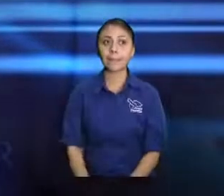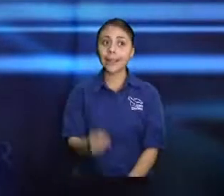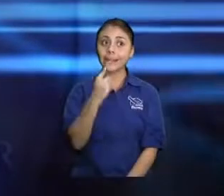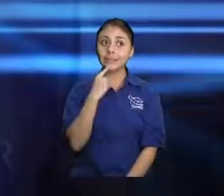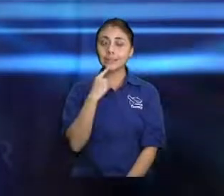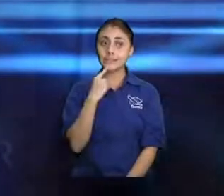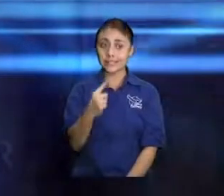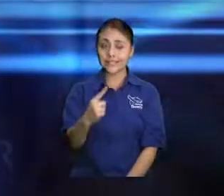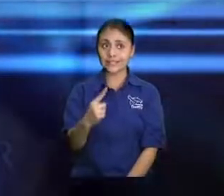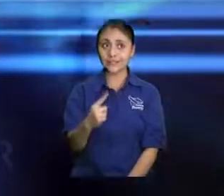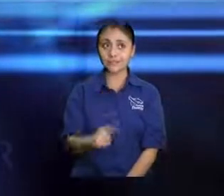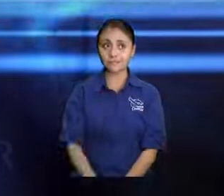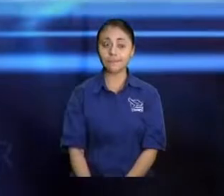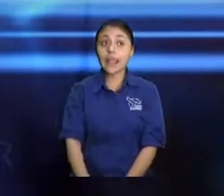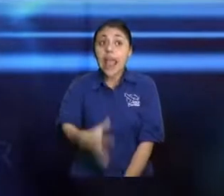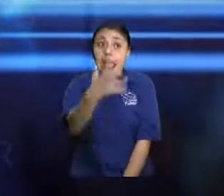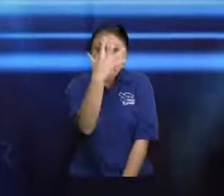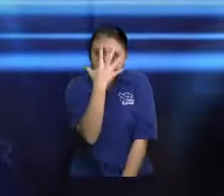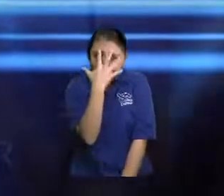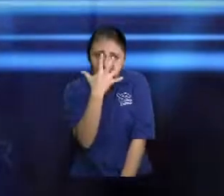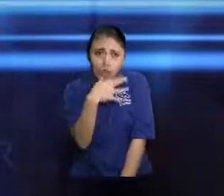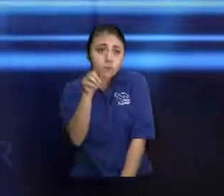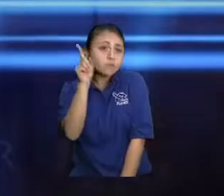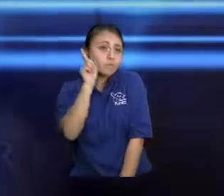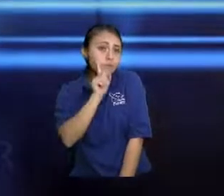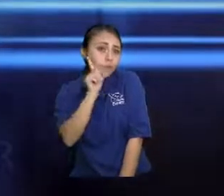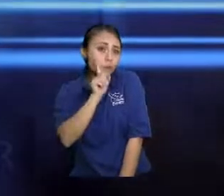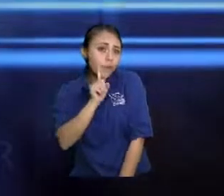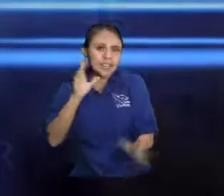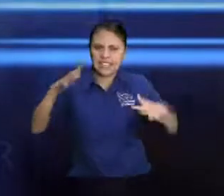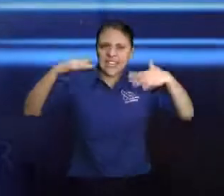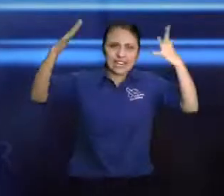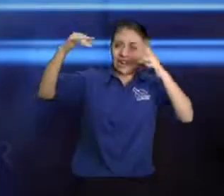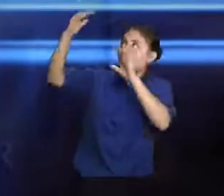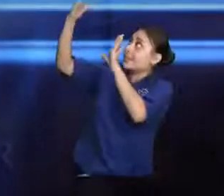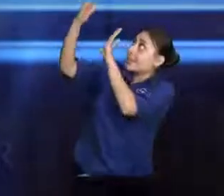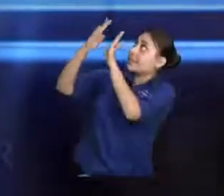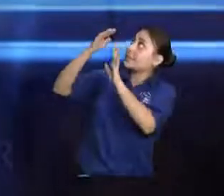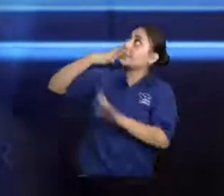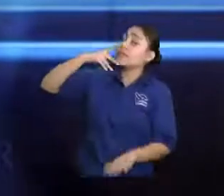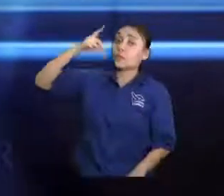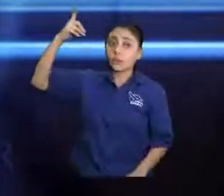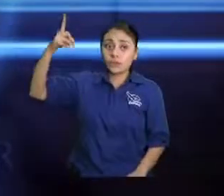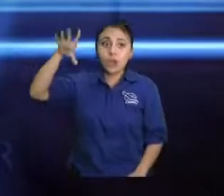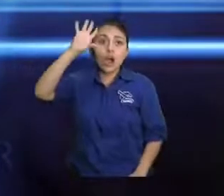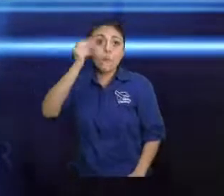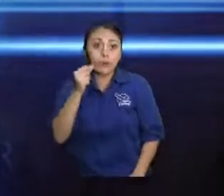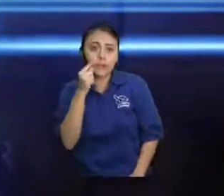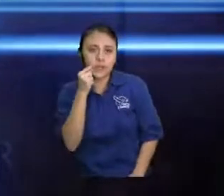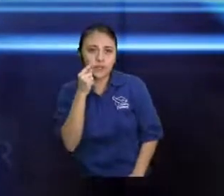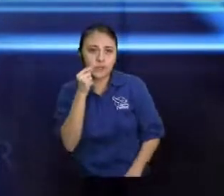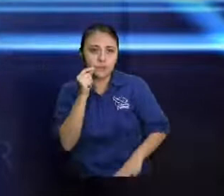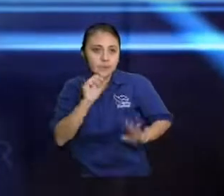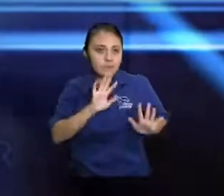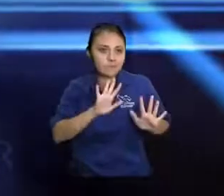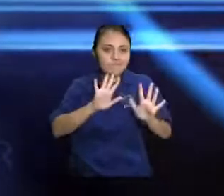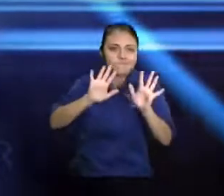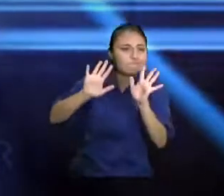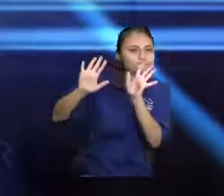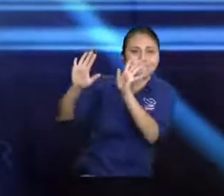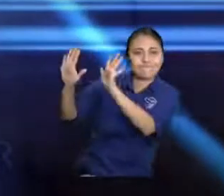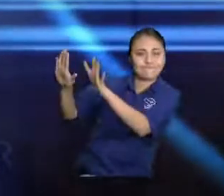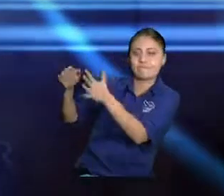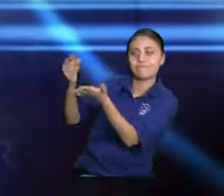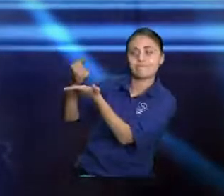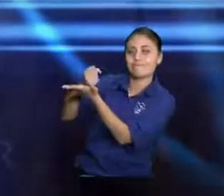Primer libro de Samuel 2:17. El pecado de los jóvenes era muy grande delante del Señor, porque los hombres menospreciaban la